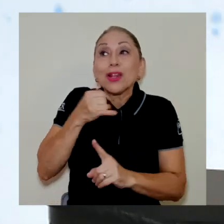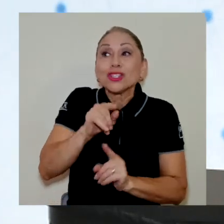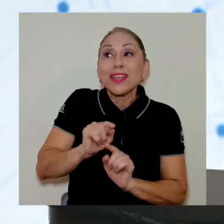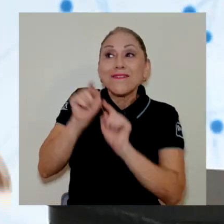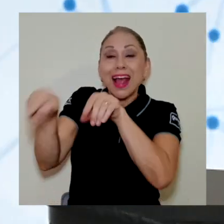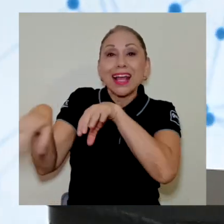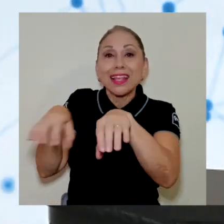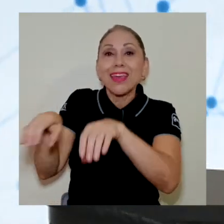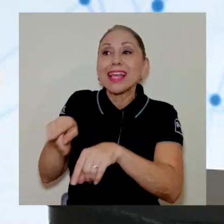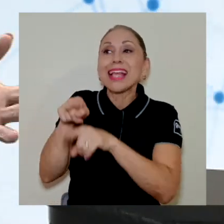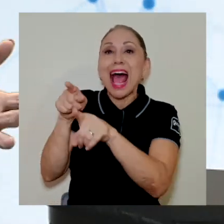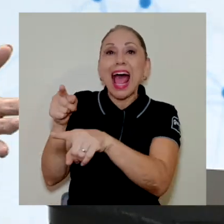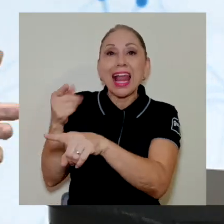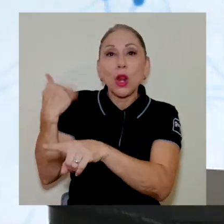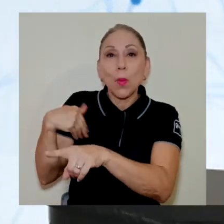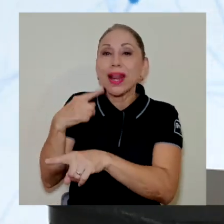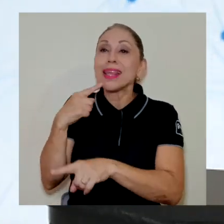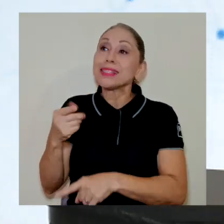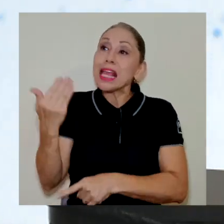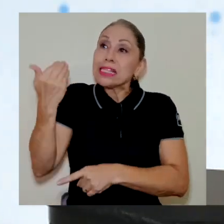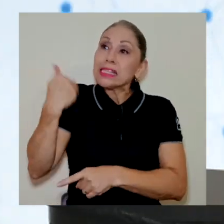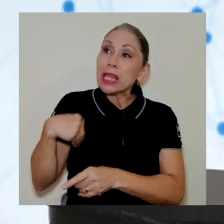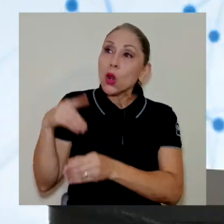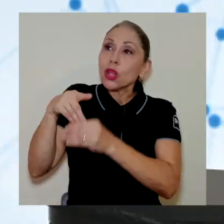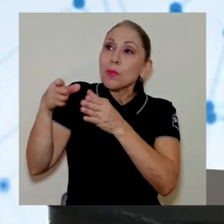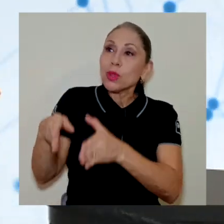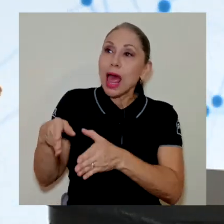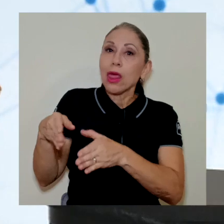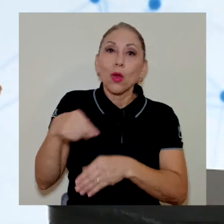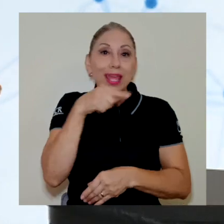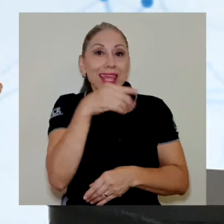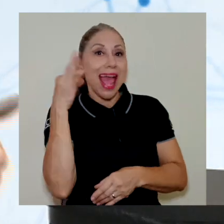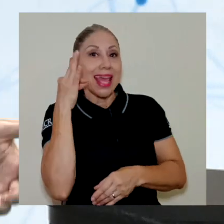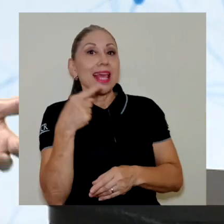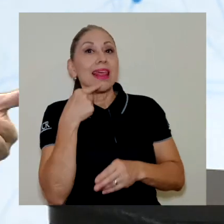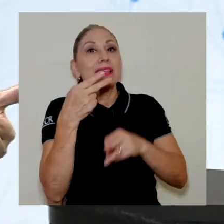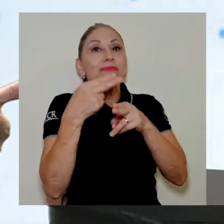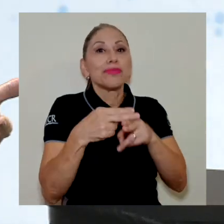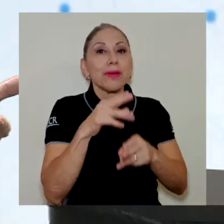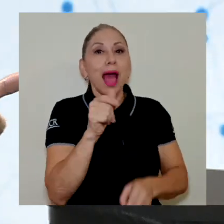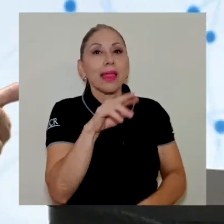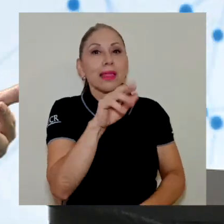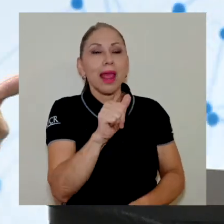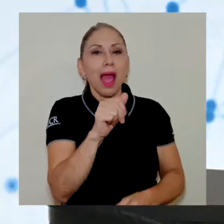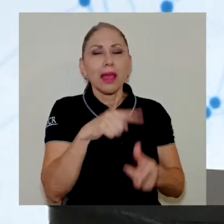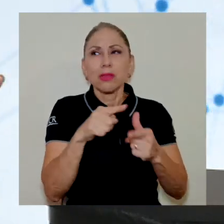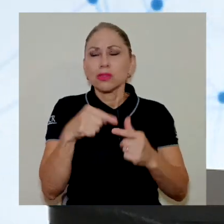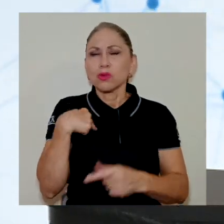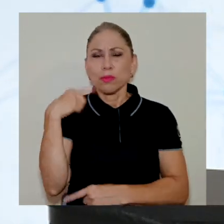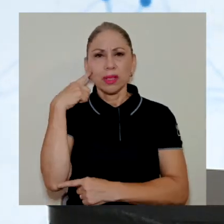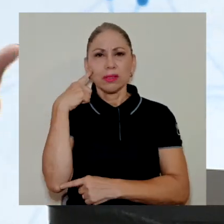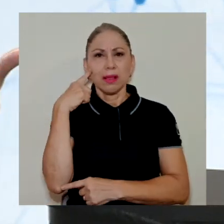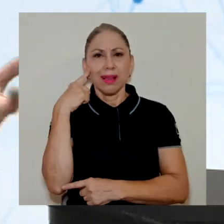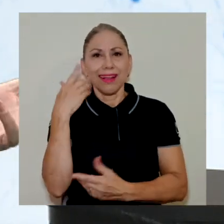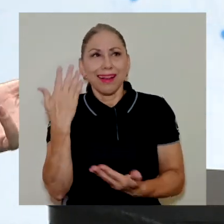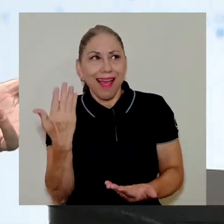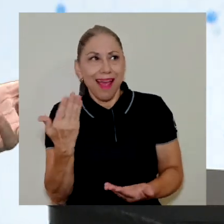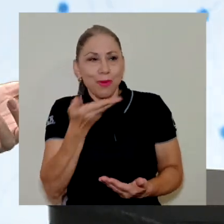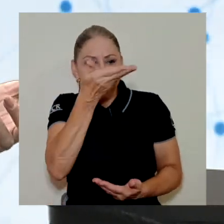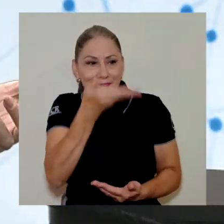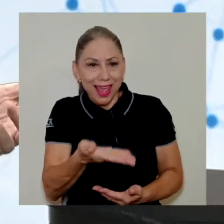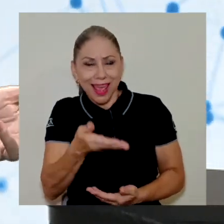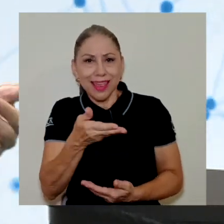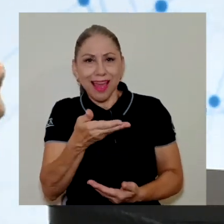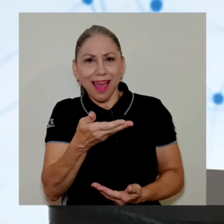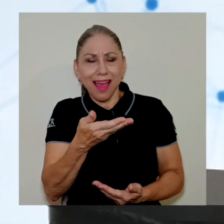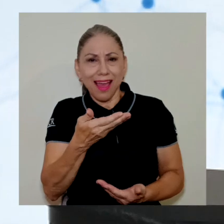señor diputado y a ella le dicen Andrea, ¿verdad? Entonces una se pone a pensar, efectivamente, ¿por qué ella es